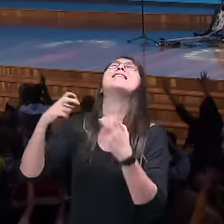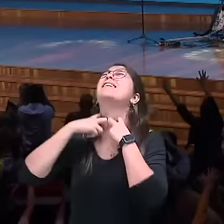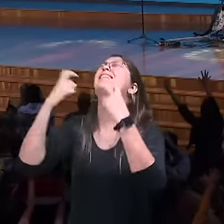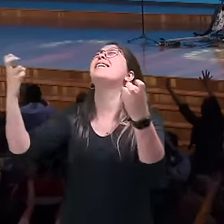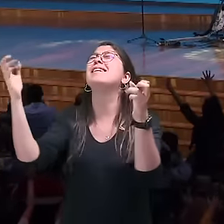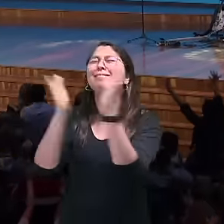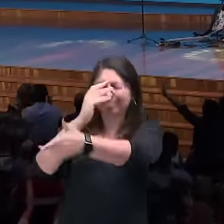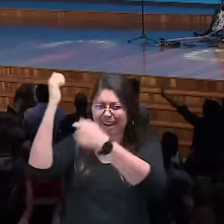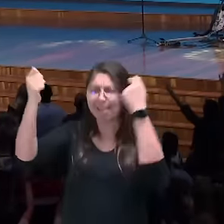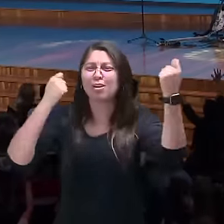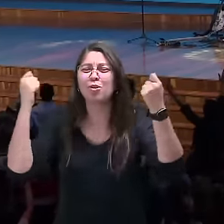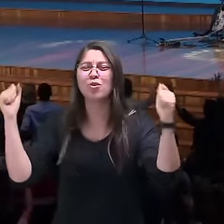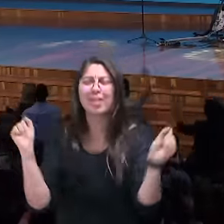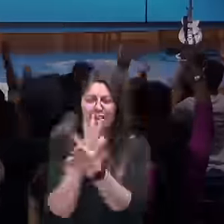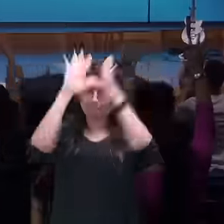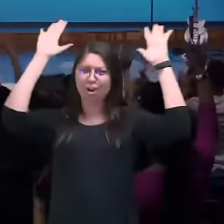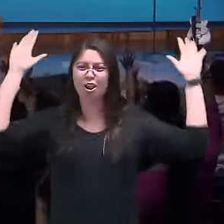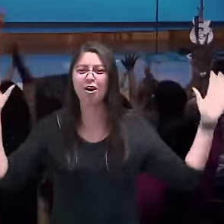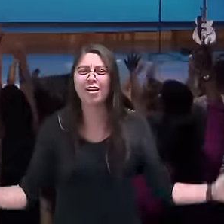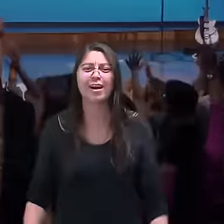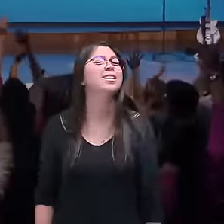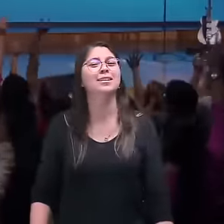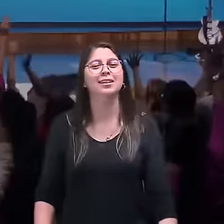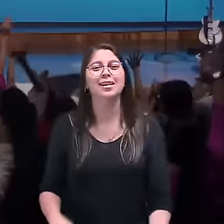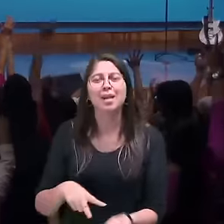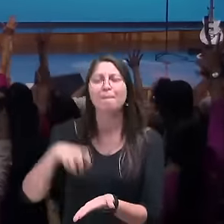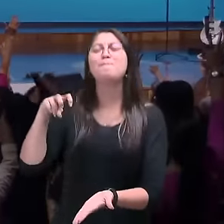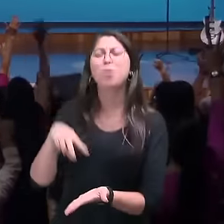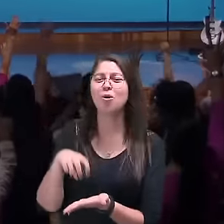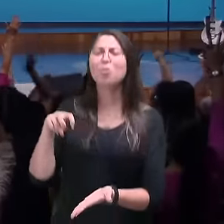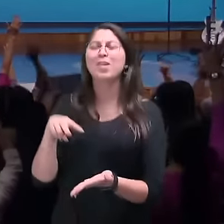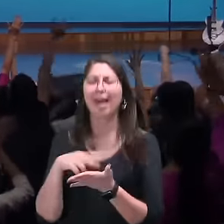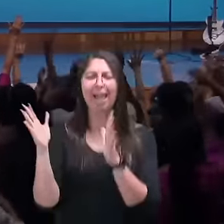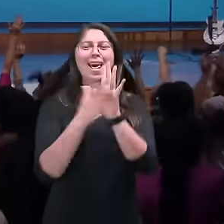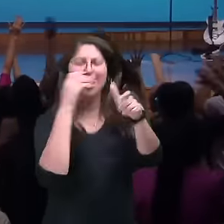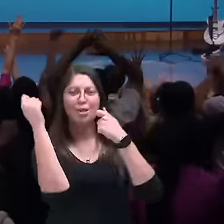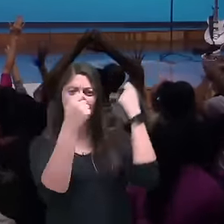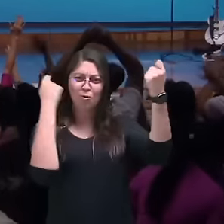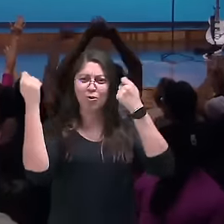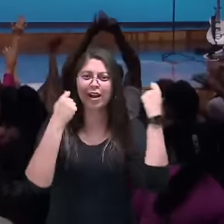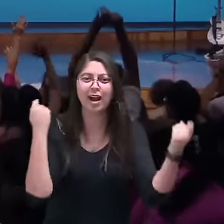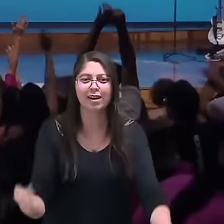grito, dá glória, dá grito, dá aleluia.